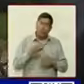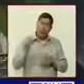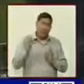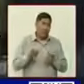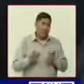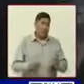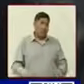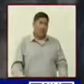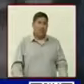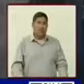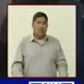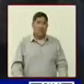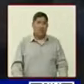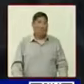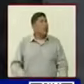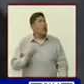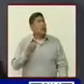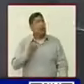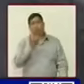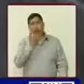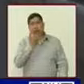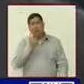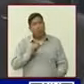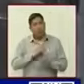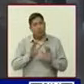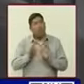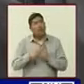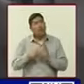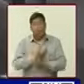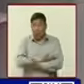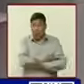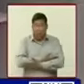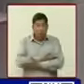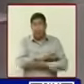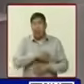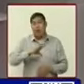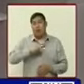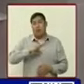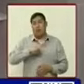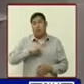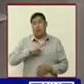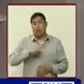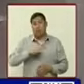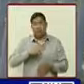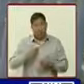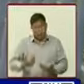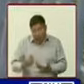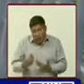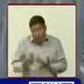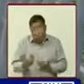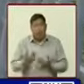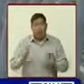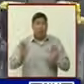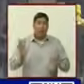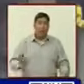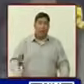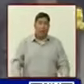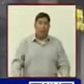les ha empujado. Sí, solamente son heridas. El bebé también está bien, también estaban agarrándole ahí adentro.